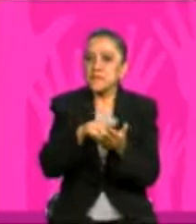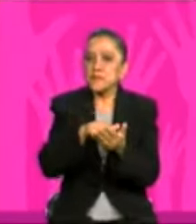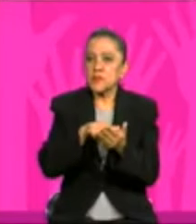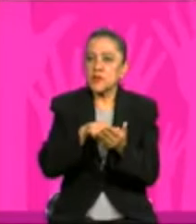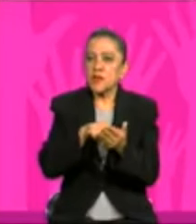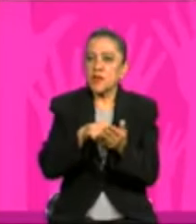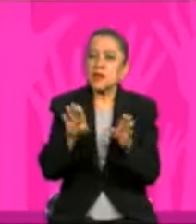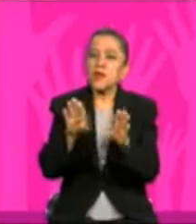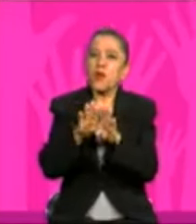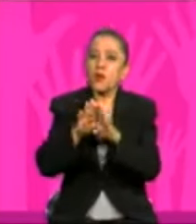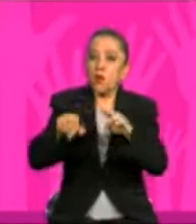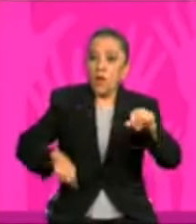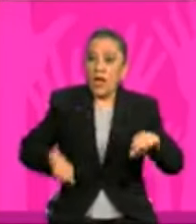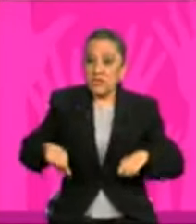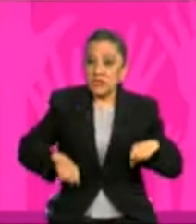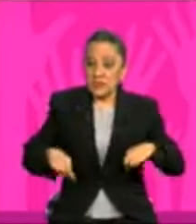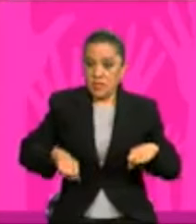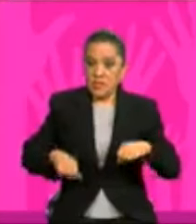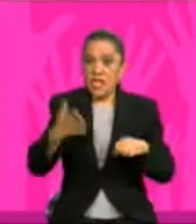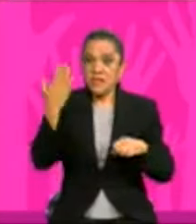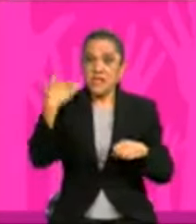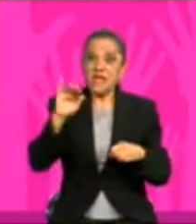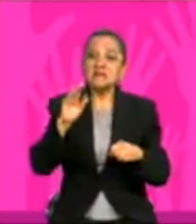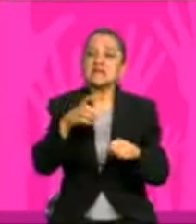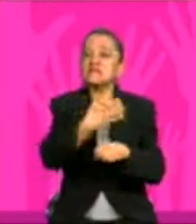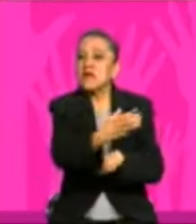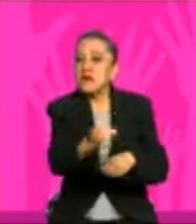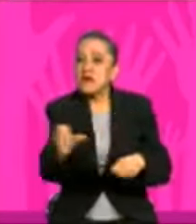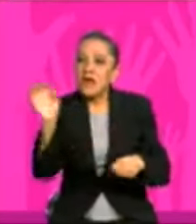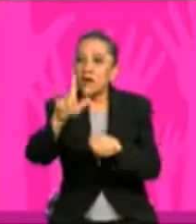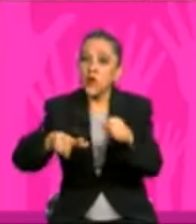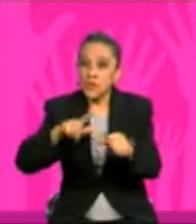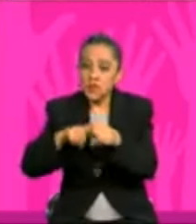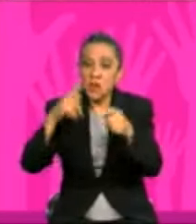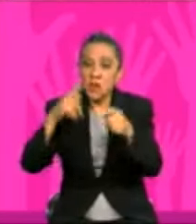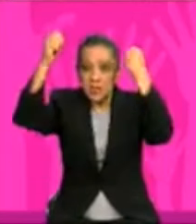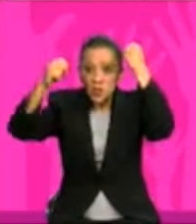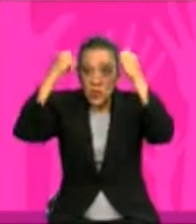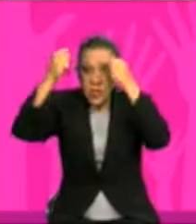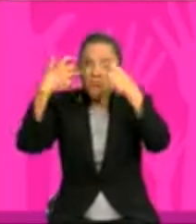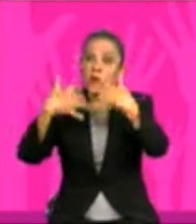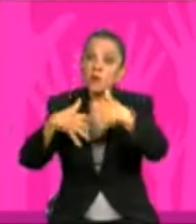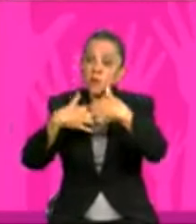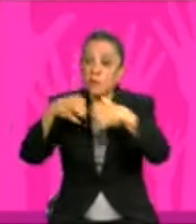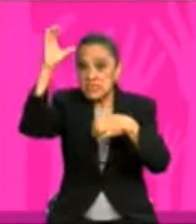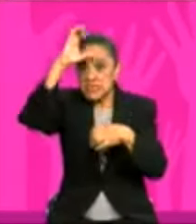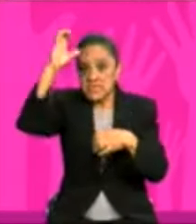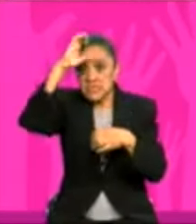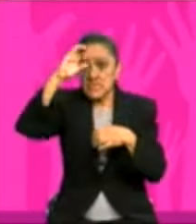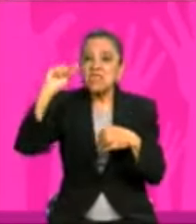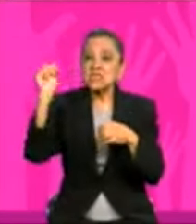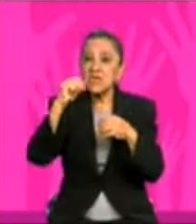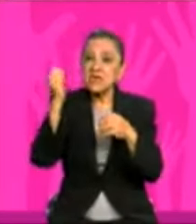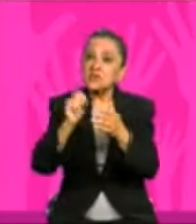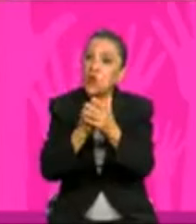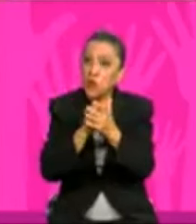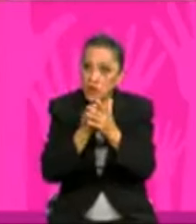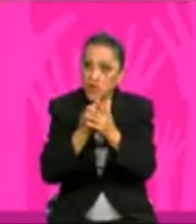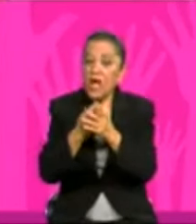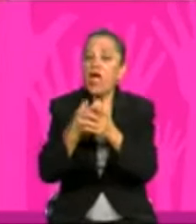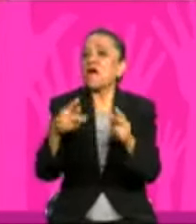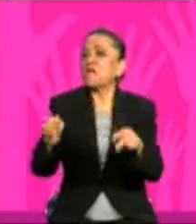antes como la actividad agropecuaria, el turismo, la industria, la ciencia y la tecnología, el comercio.